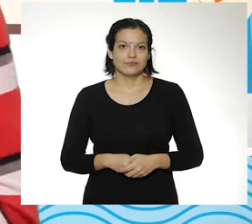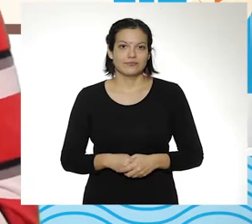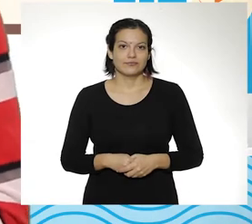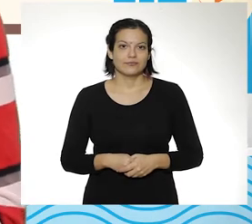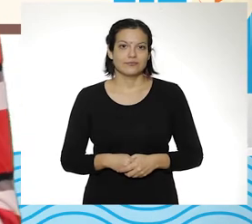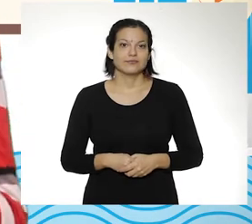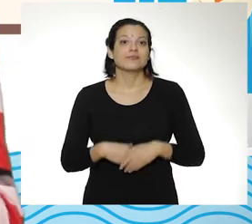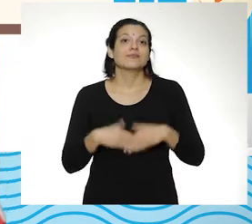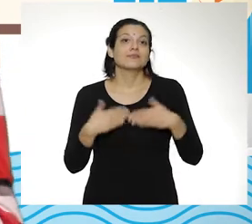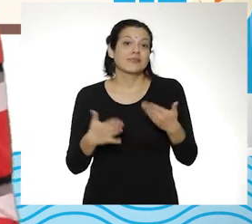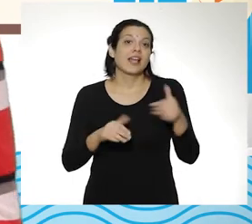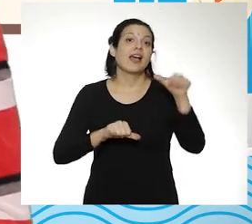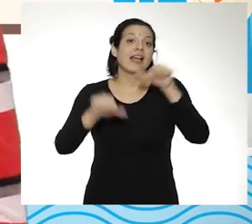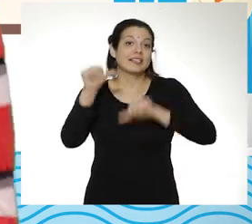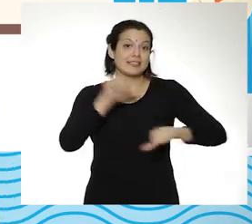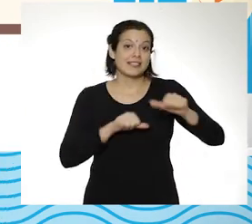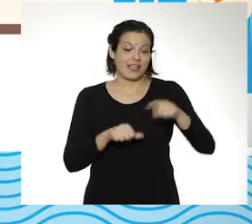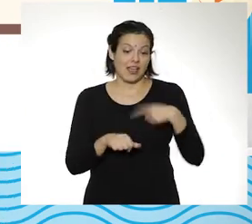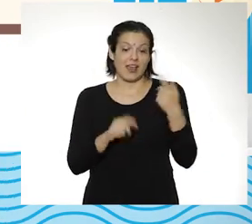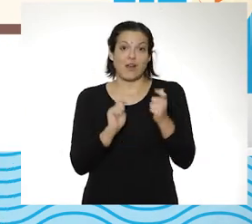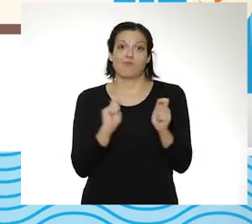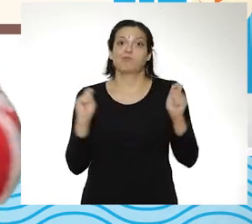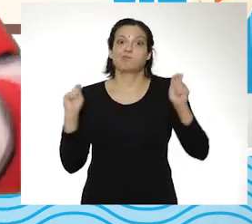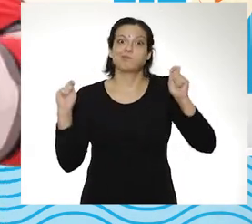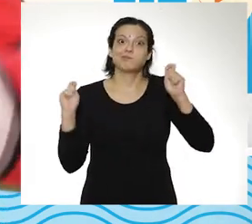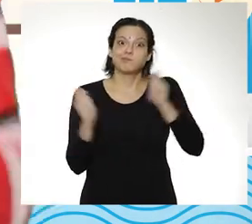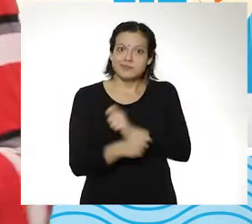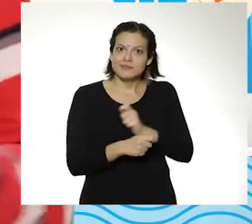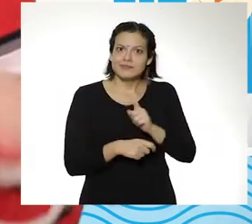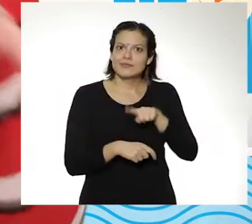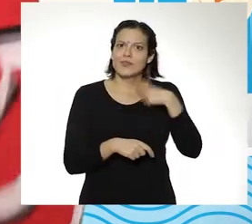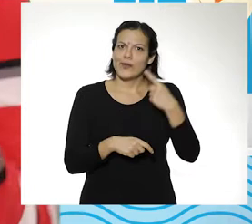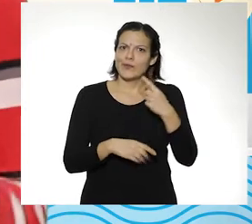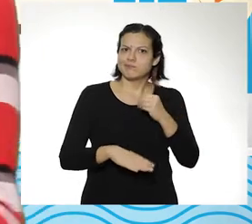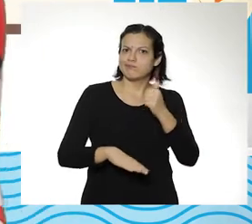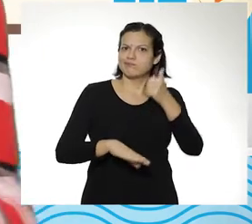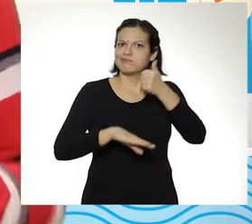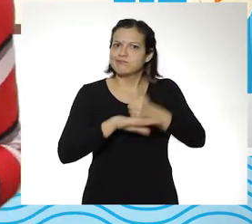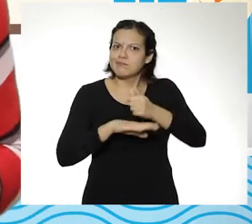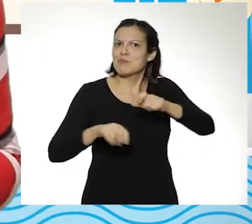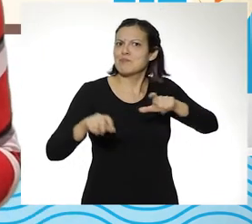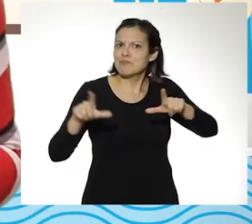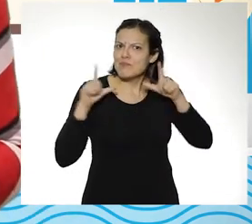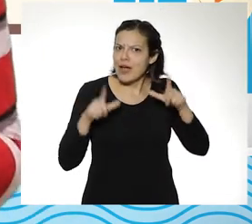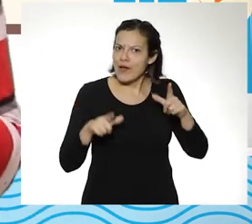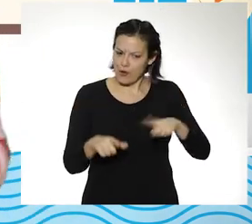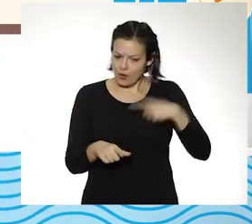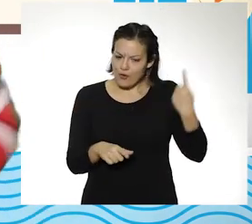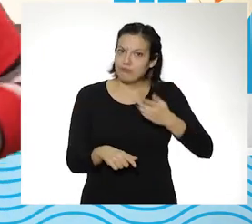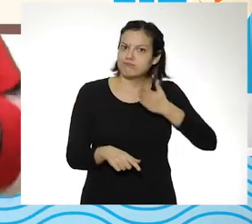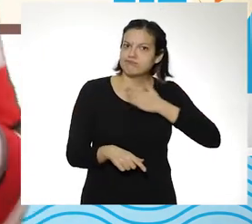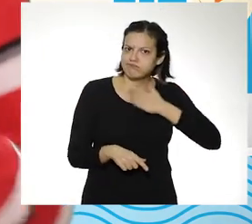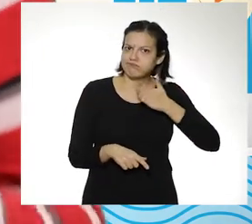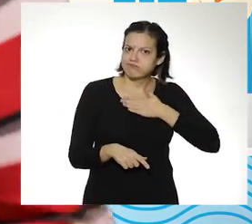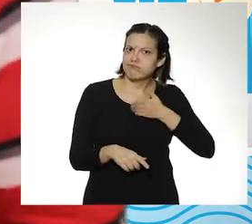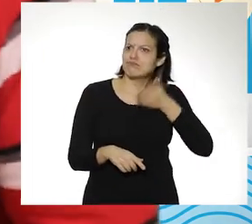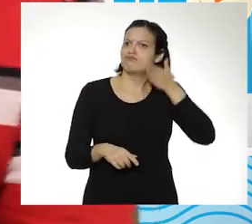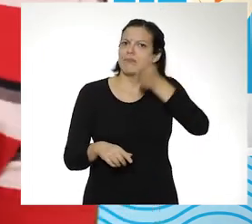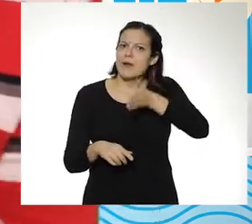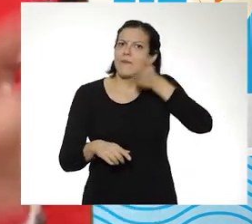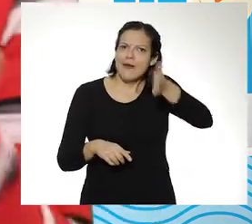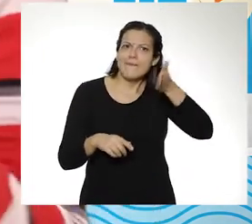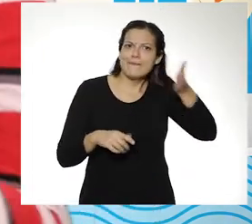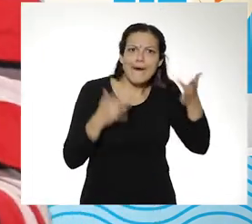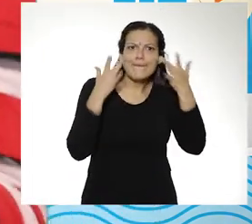Es que la ciencia nos transforma y nos coloca en el centro de la escena al ser nosotros los que salimos a investigar,